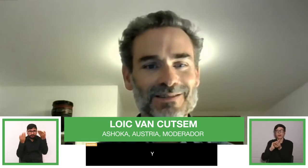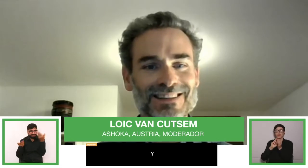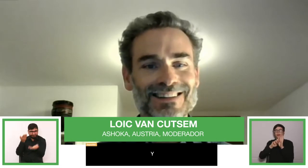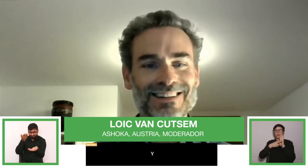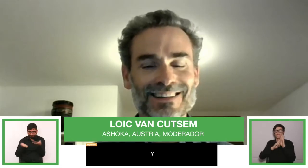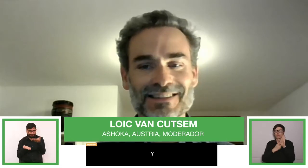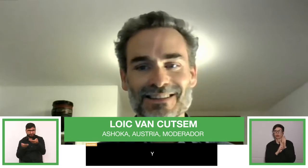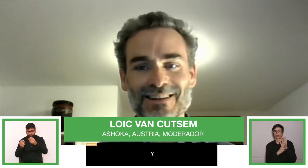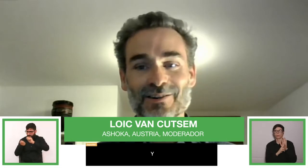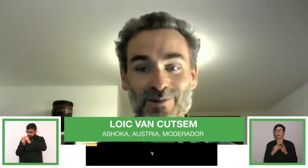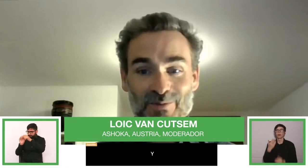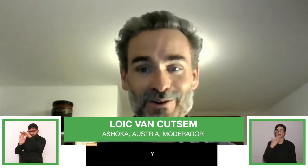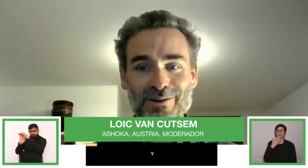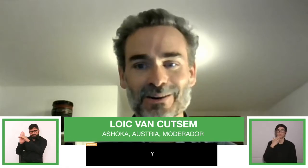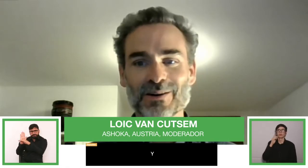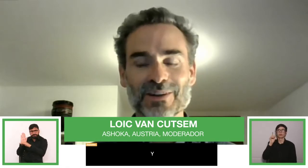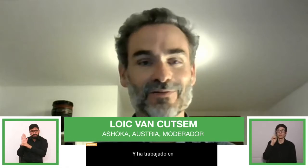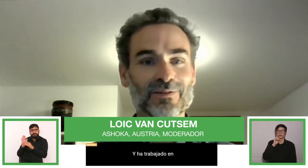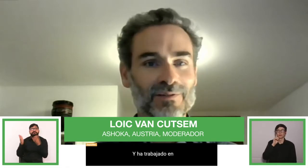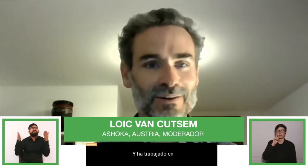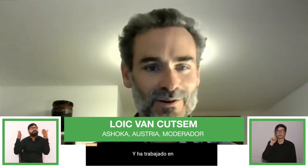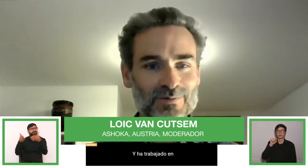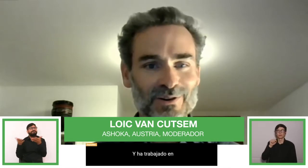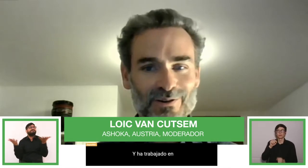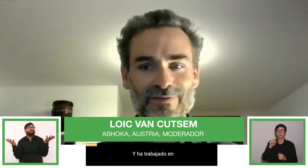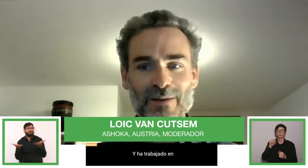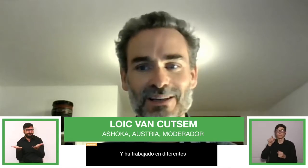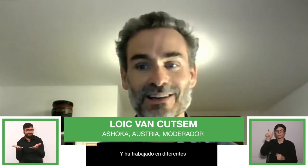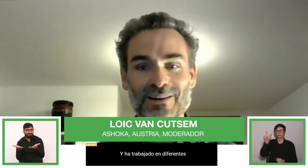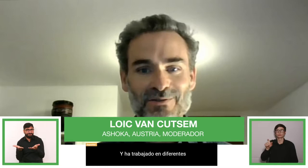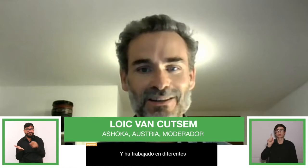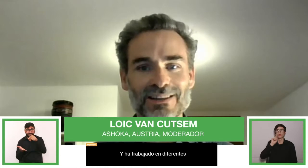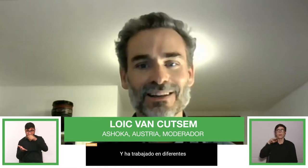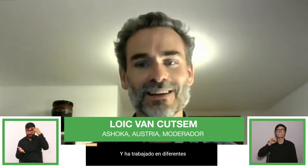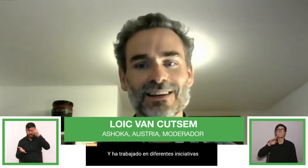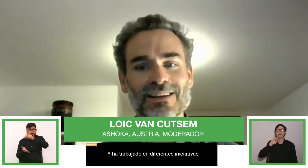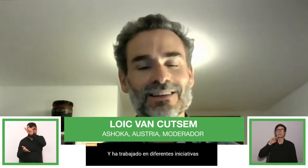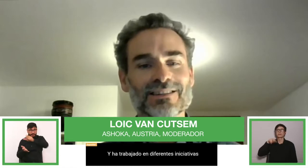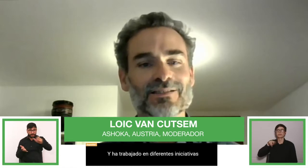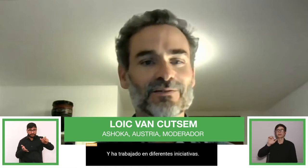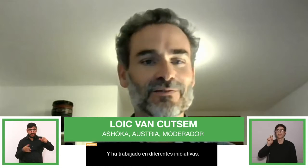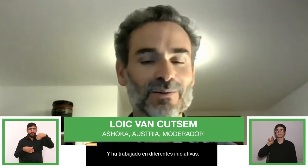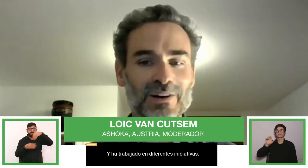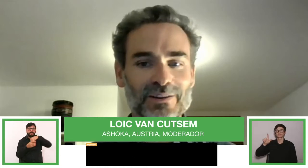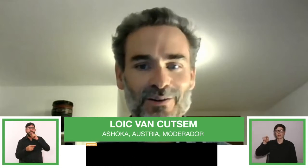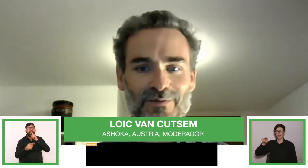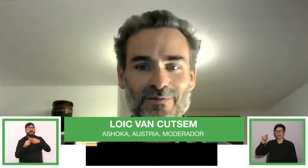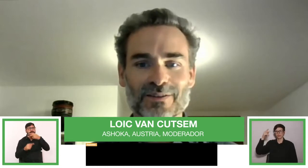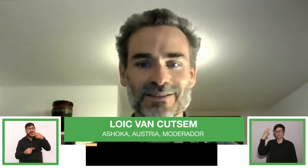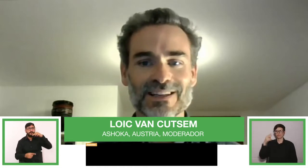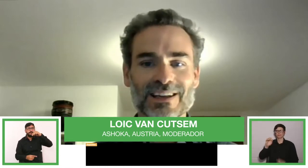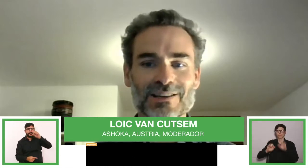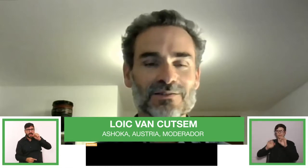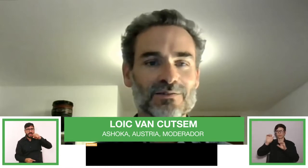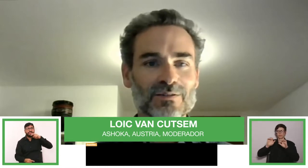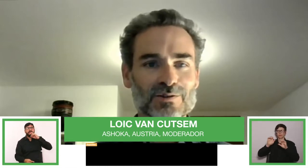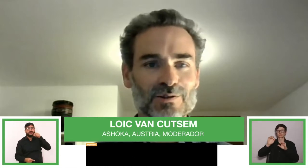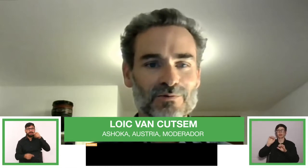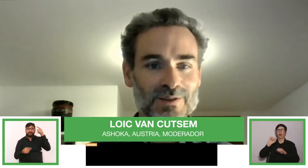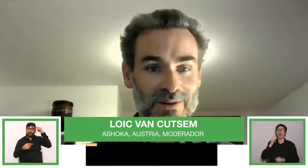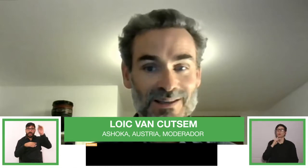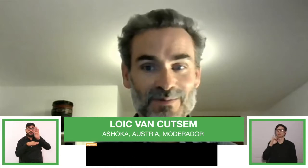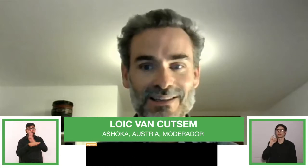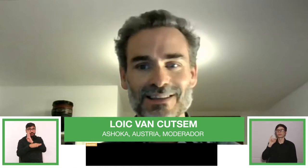También tenemos a Martin Esso. Martin Esso es un empresario que viene de una familia de empresarios en Austria. También